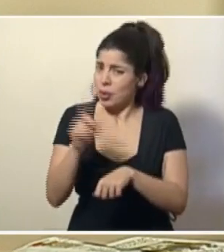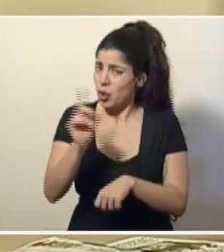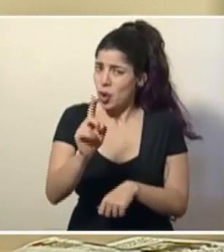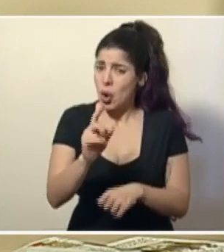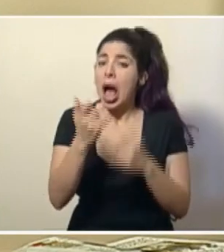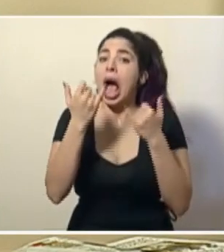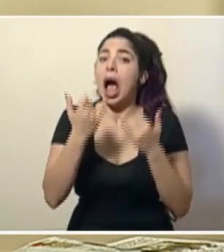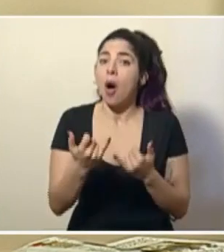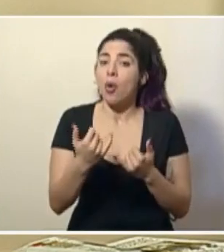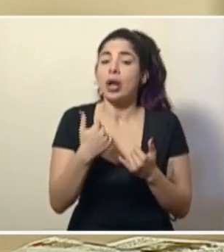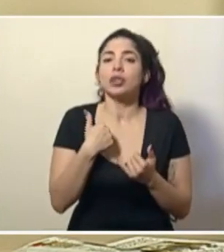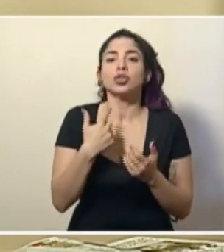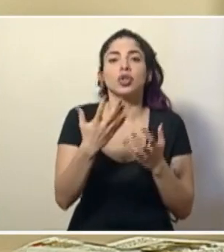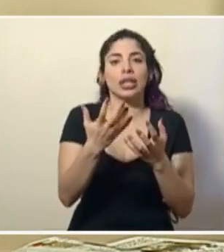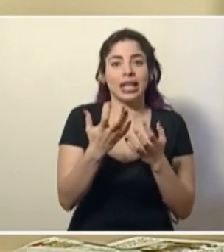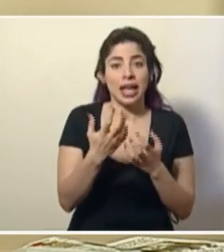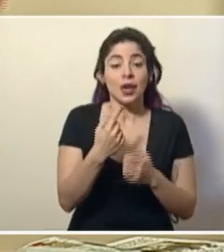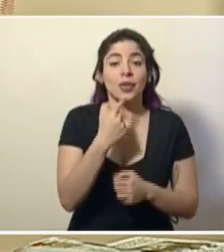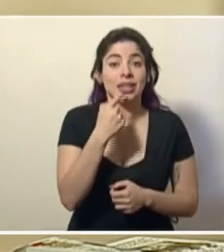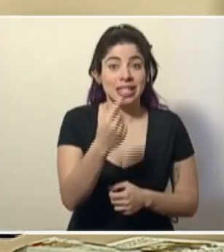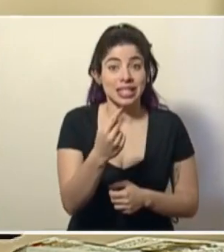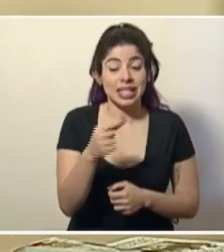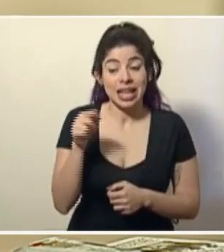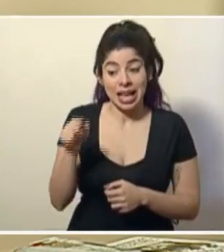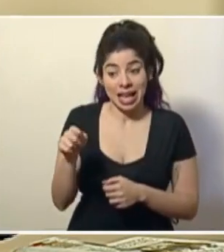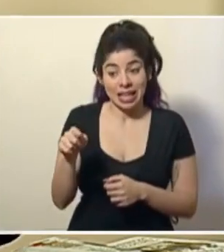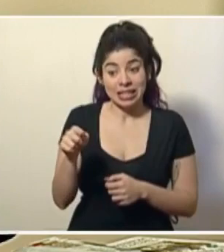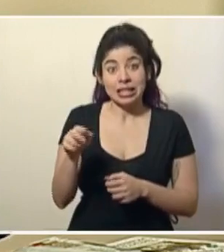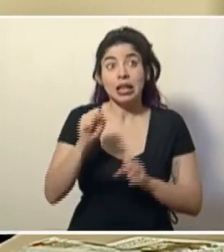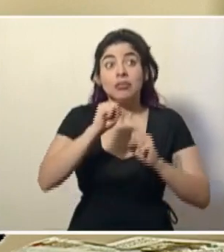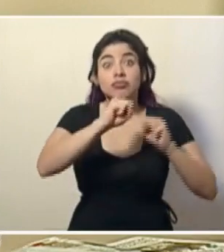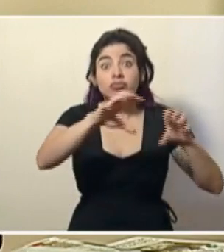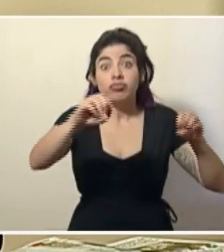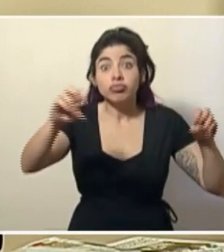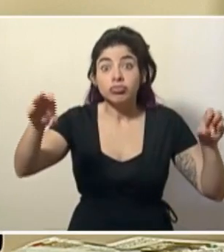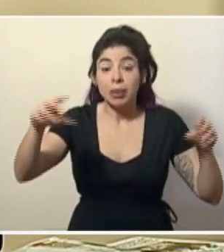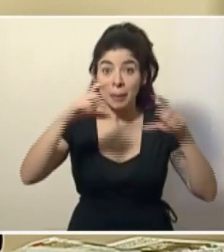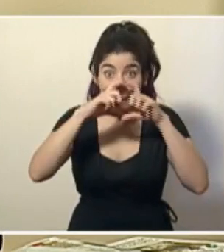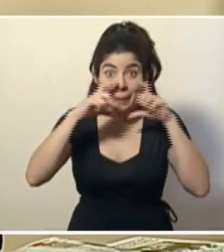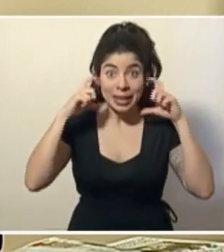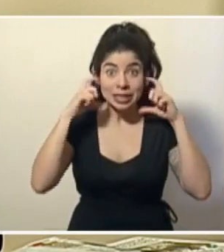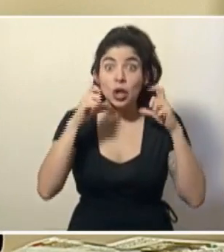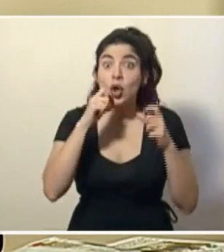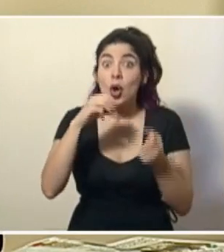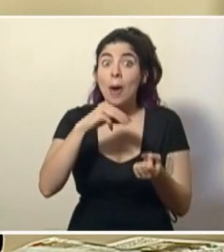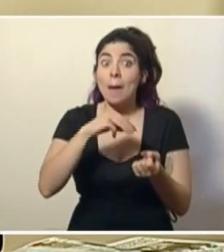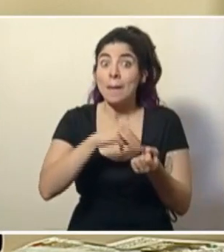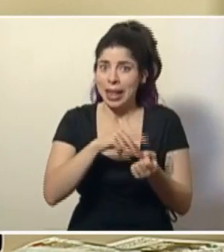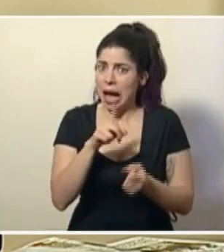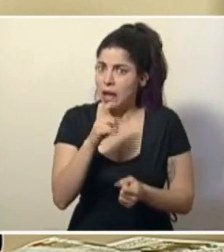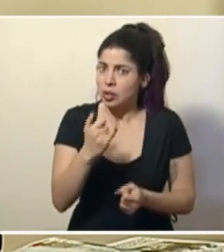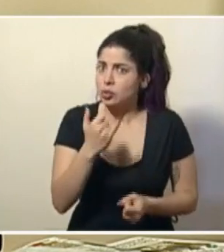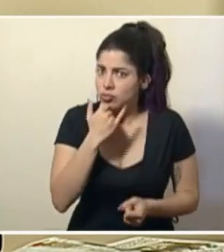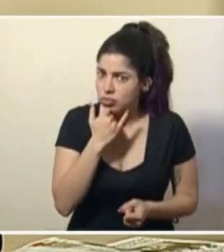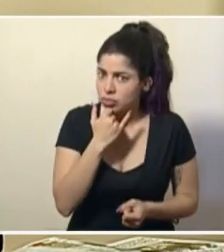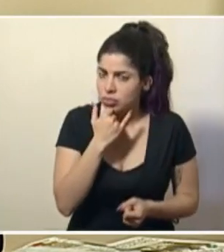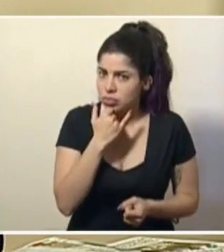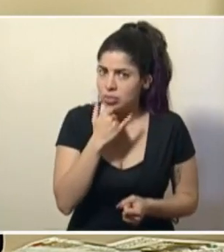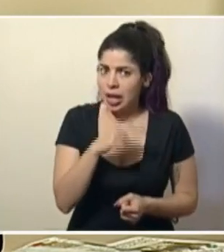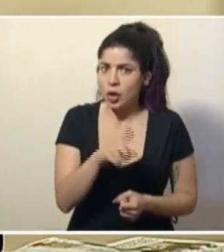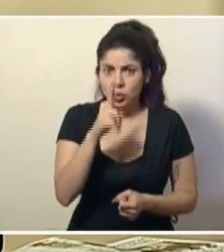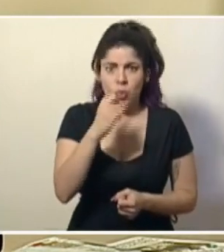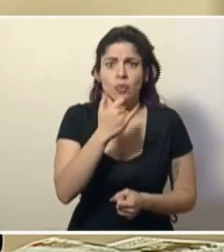ahora, no nos yo contó ese quiero detalle? decir que se distribuyan mascarillas no médicas es una falta, es